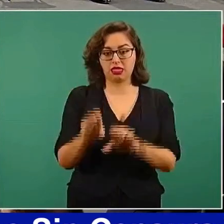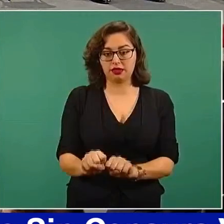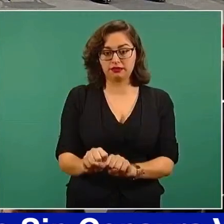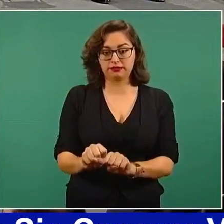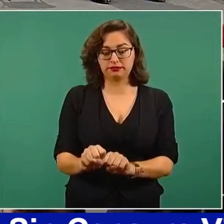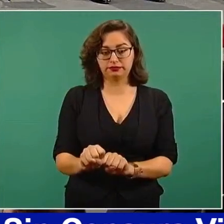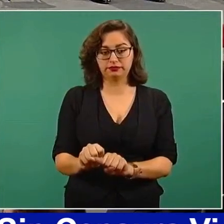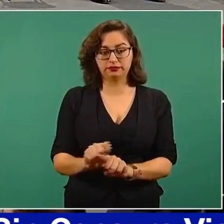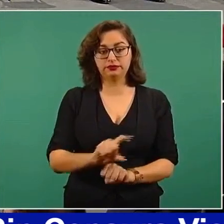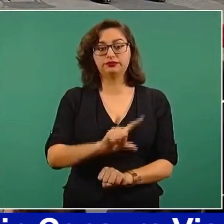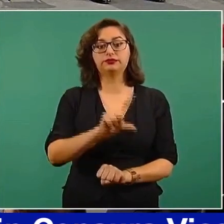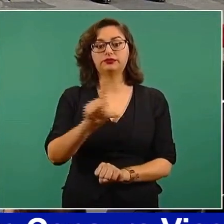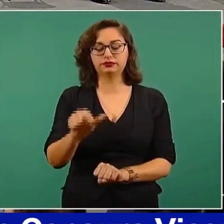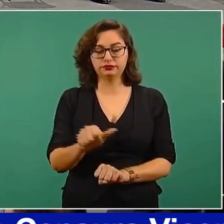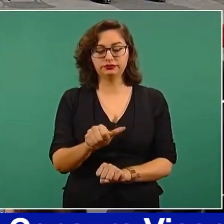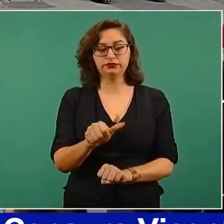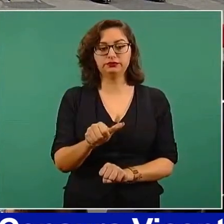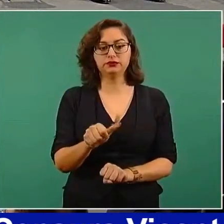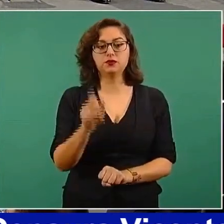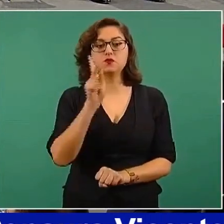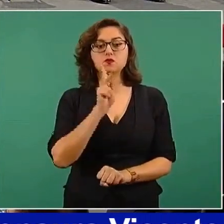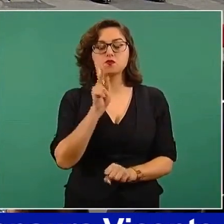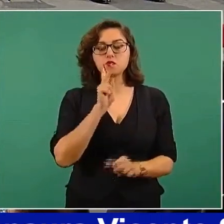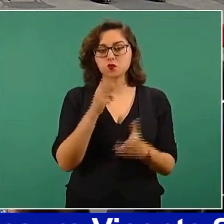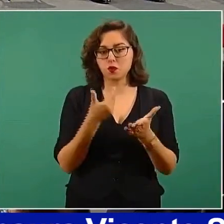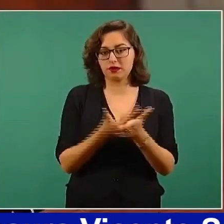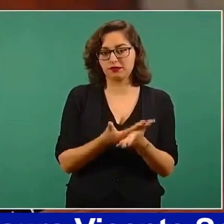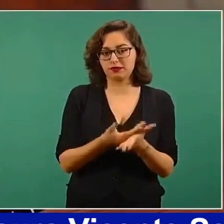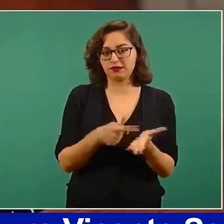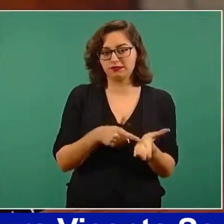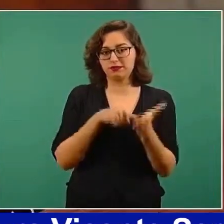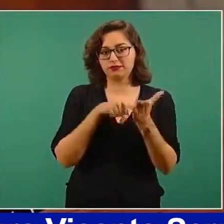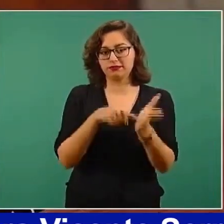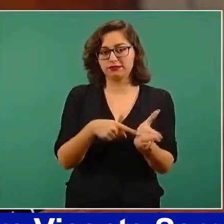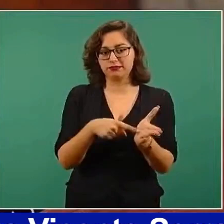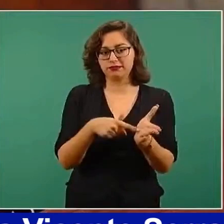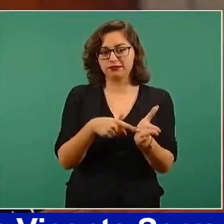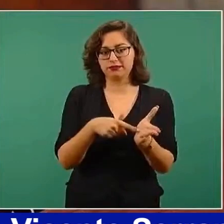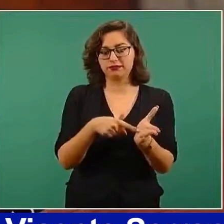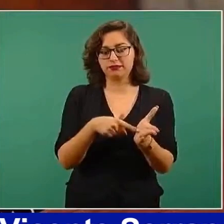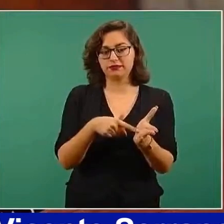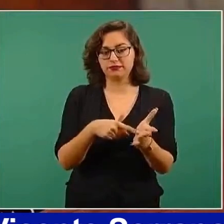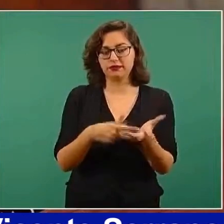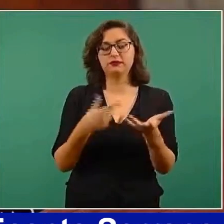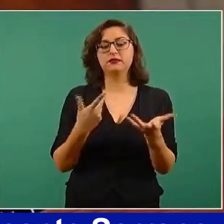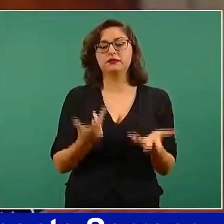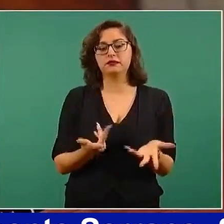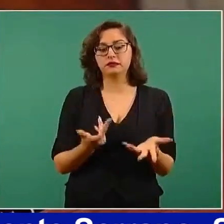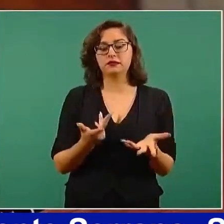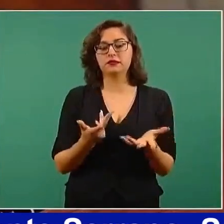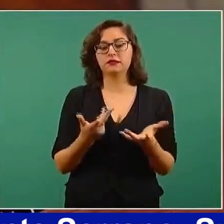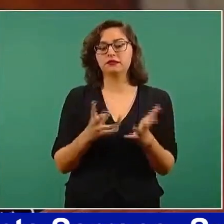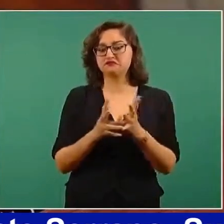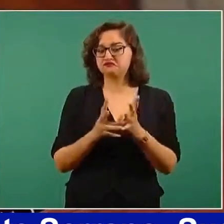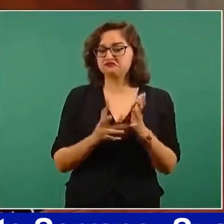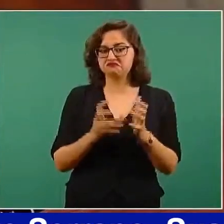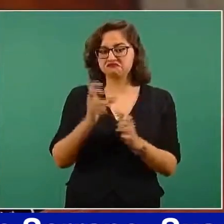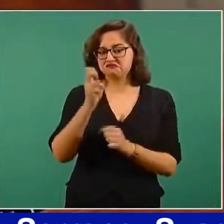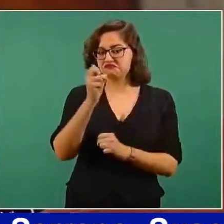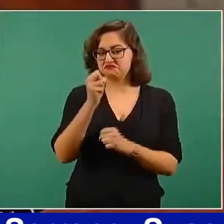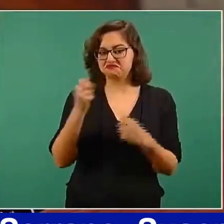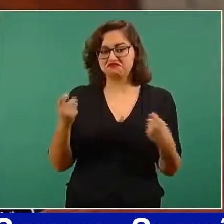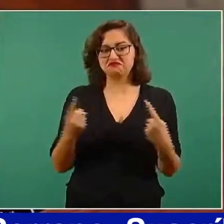estándares probatorios en el juicio. La siguiente, ya para terminar, se violó su principio constitucional en estas